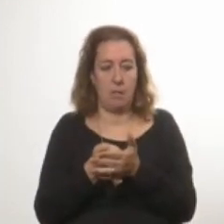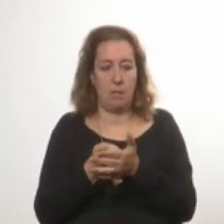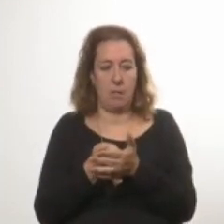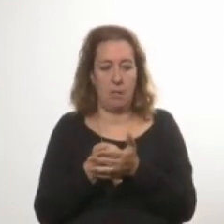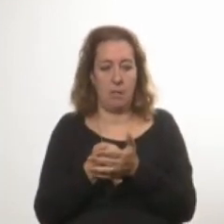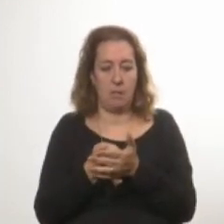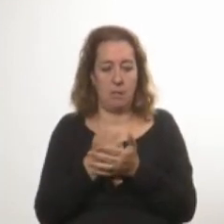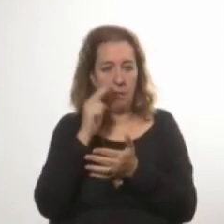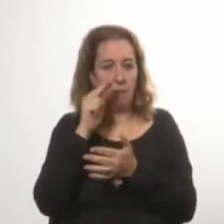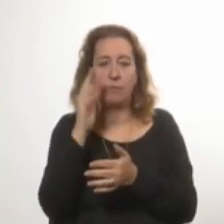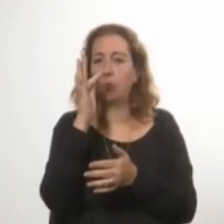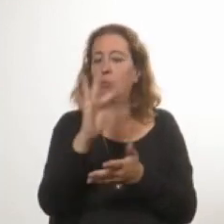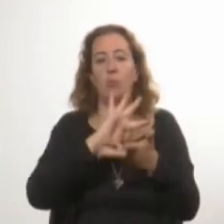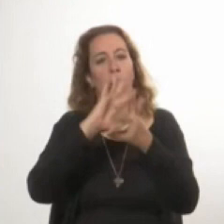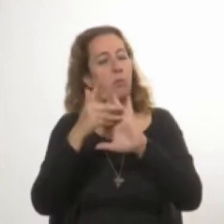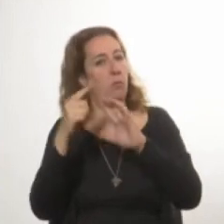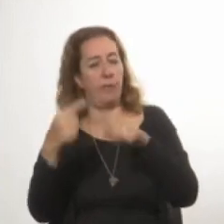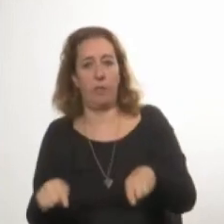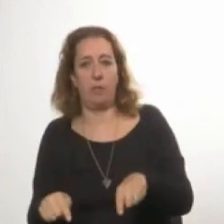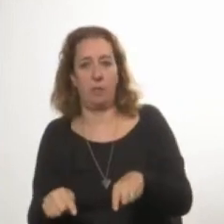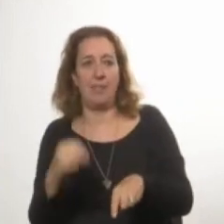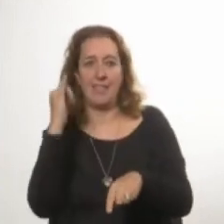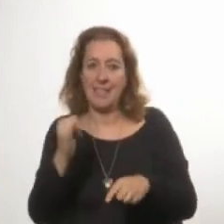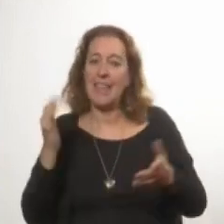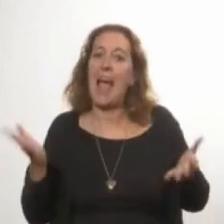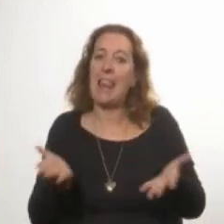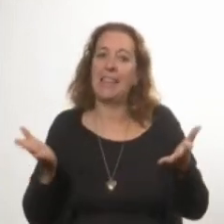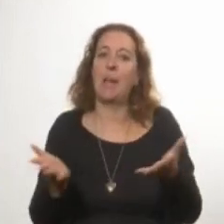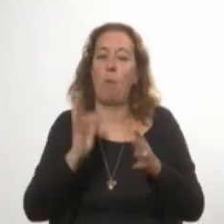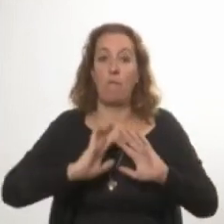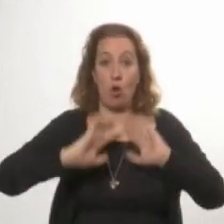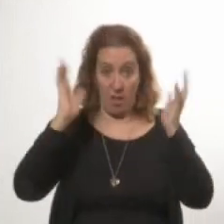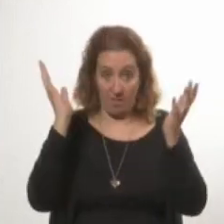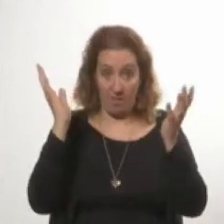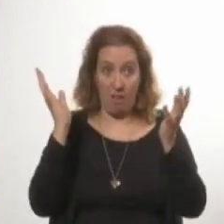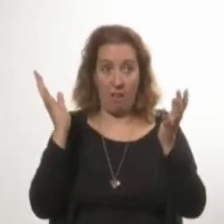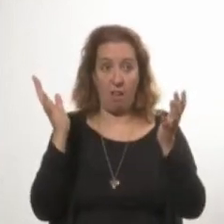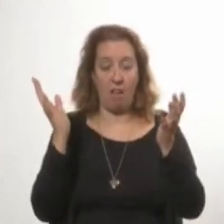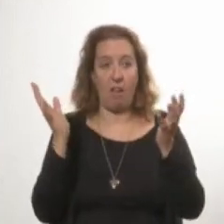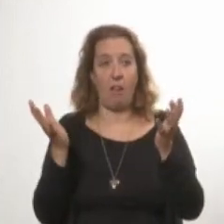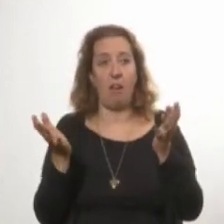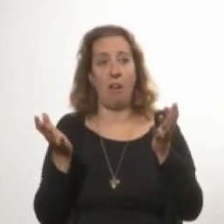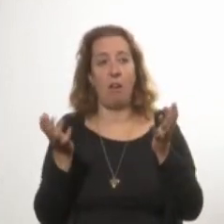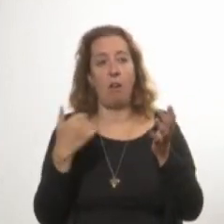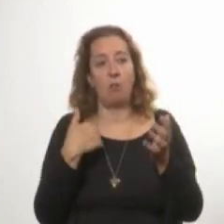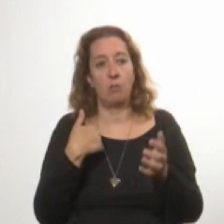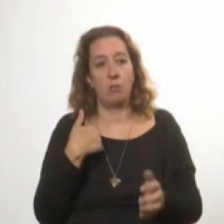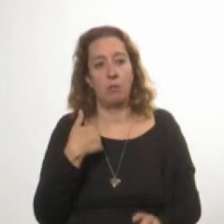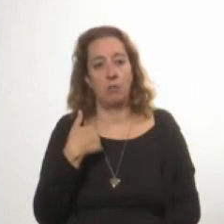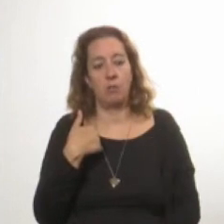afrontar el futuro con otra visión. Si alentamos la violencia, y bueno, yo